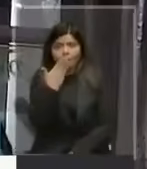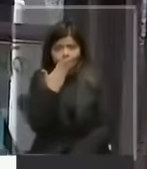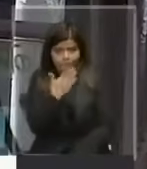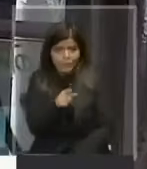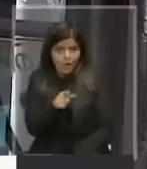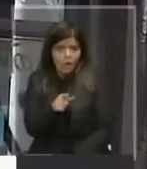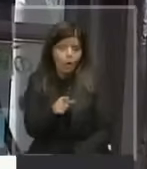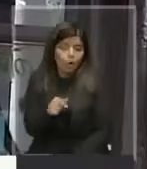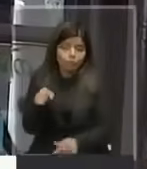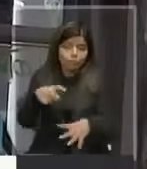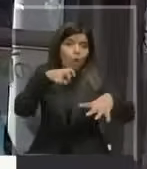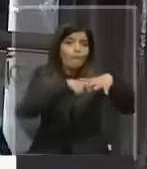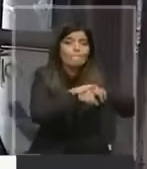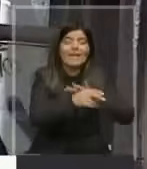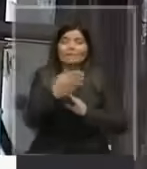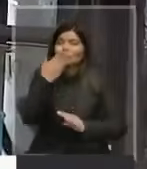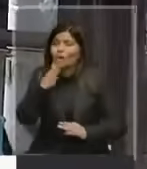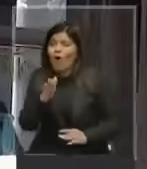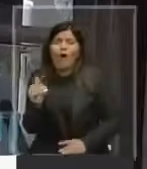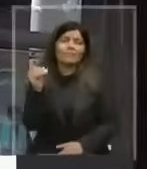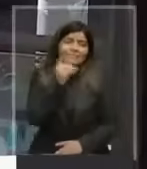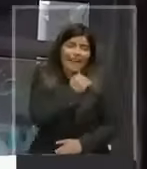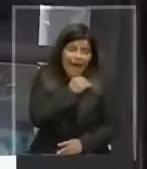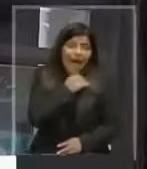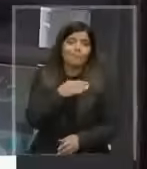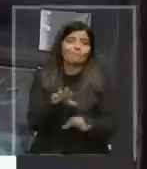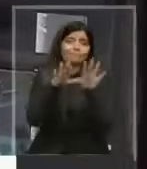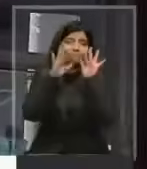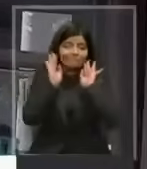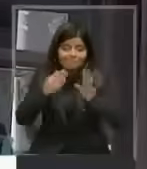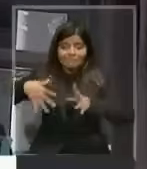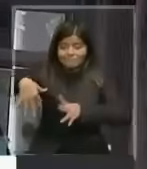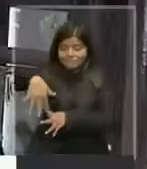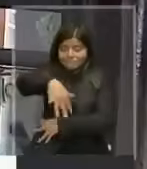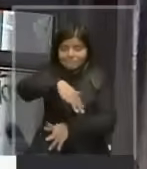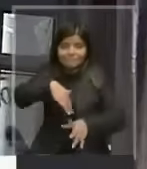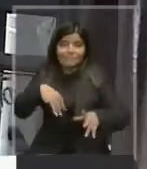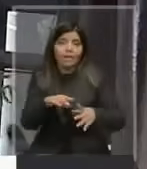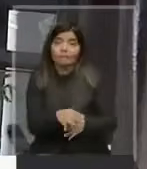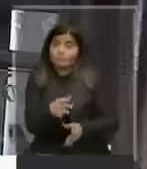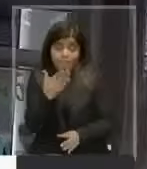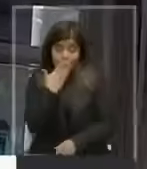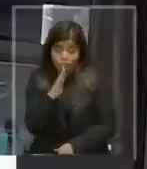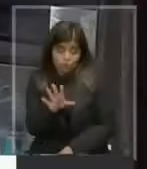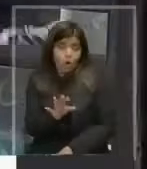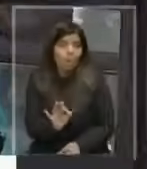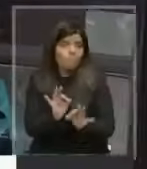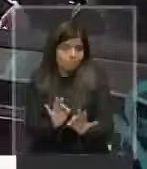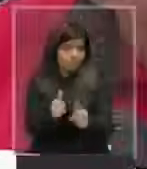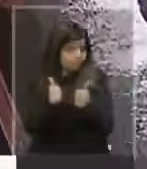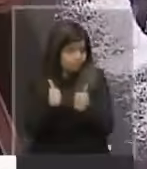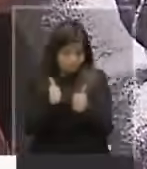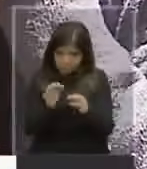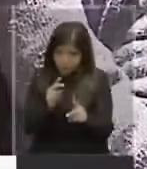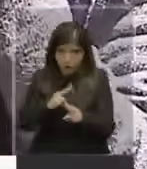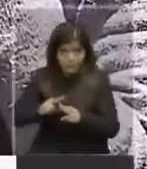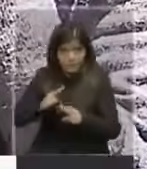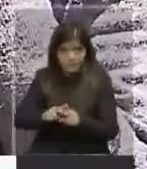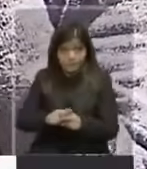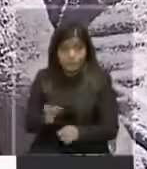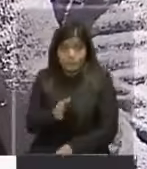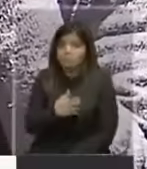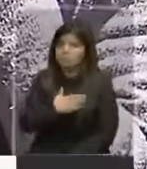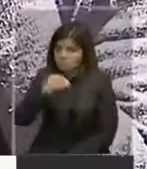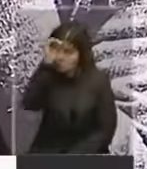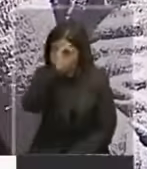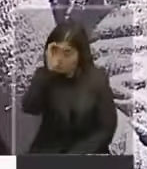más rápido, más expedito. Entonces sería mucho mejor, muy espectacular lo que están haciendo. Pues bueno,